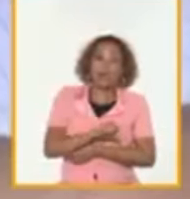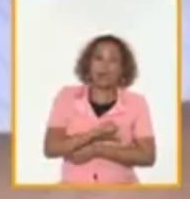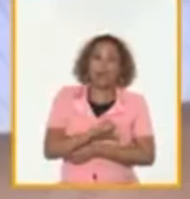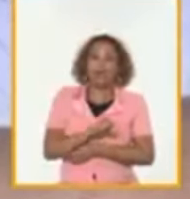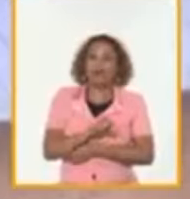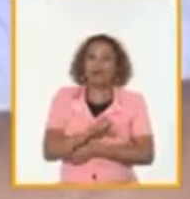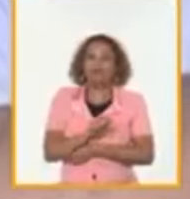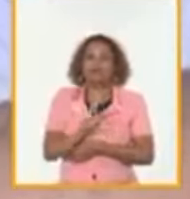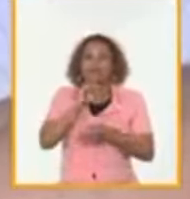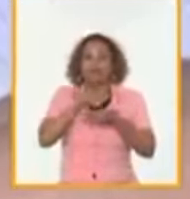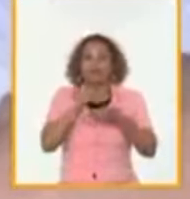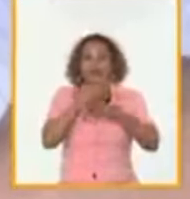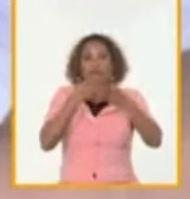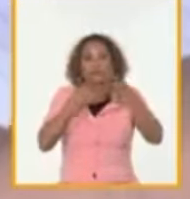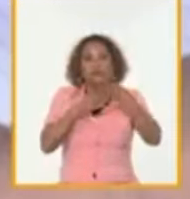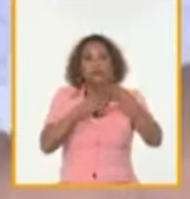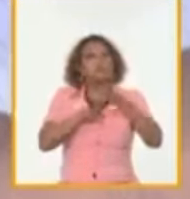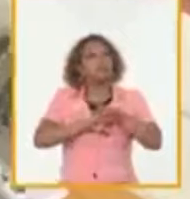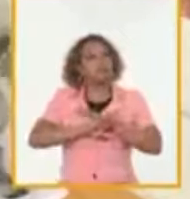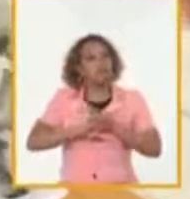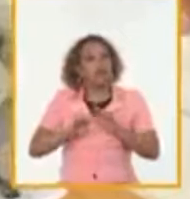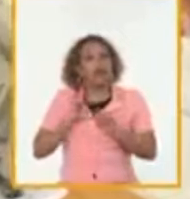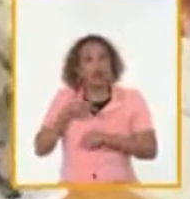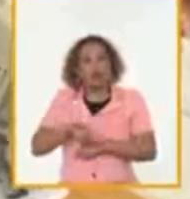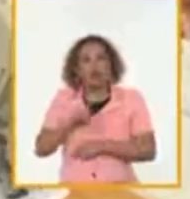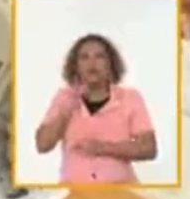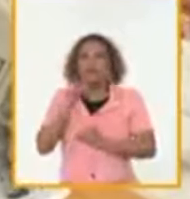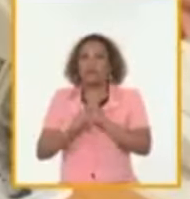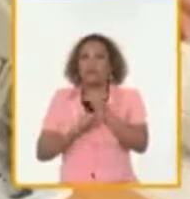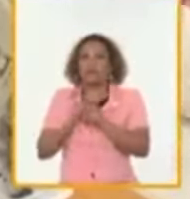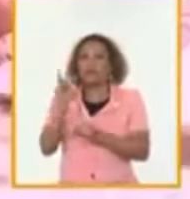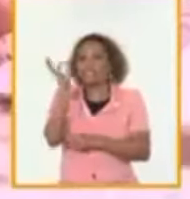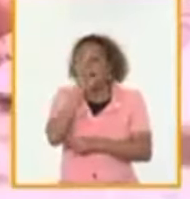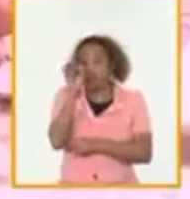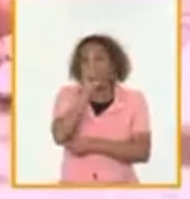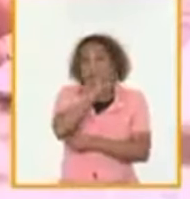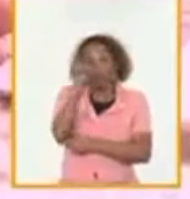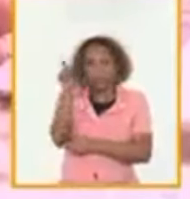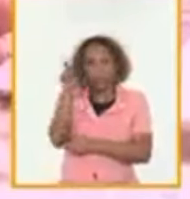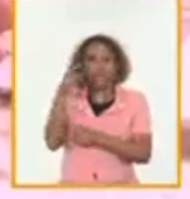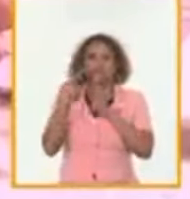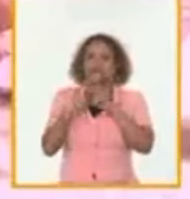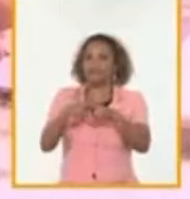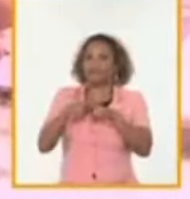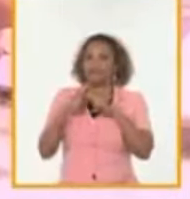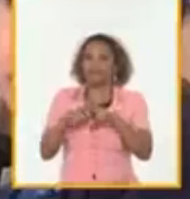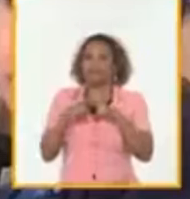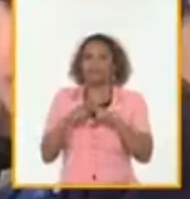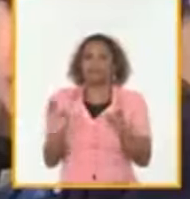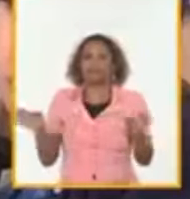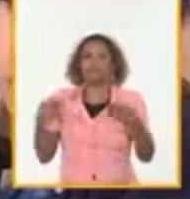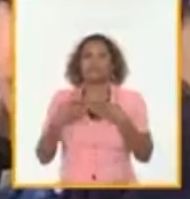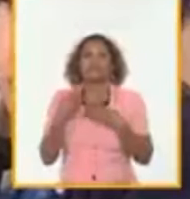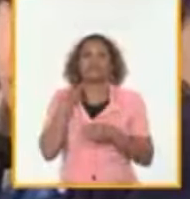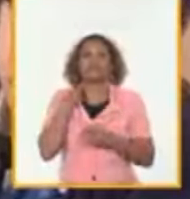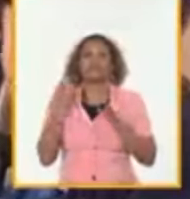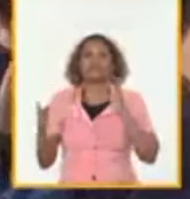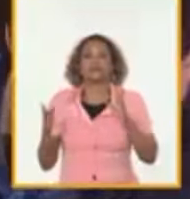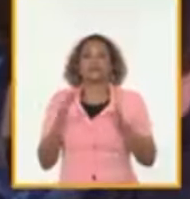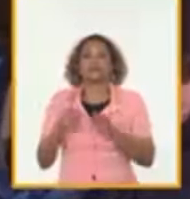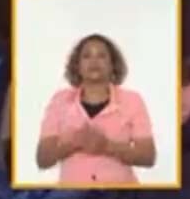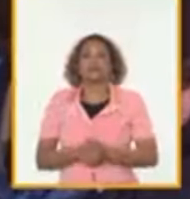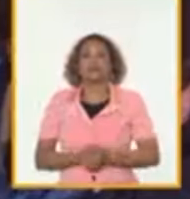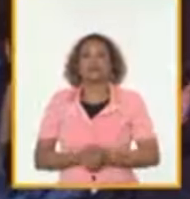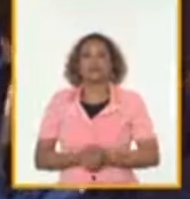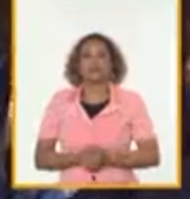estructural ya se han venido recuperando se han trabajado en los círculos infantiles el año al cierre del año eh reabrimos el